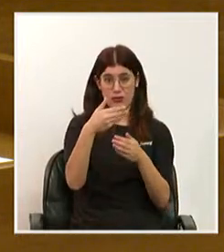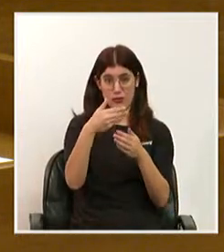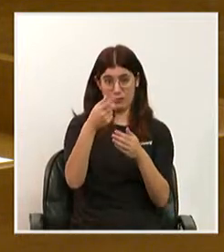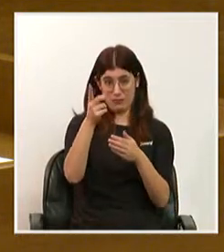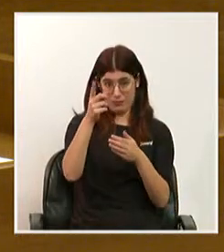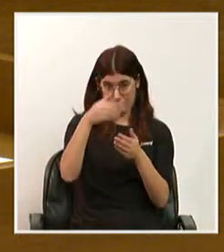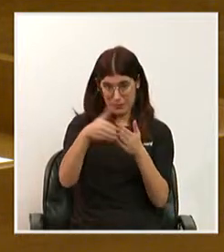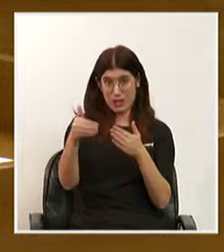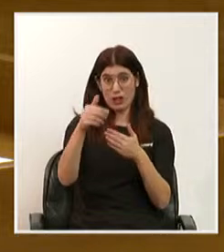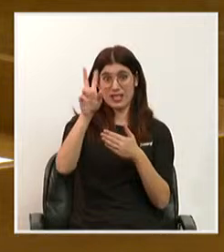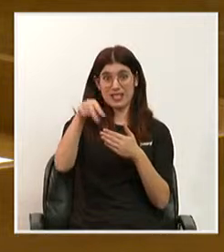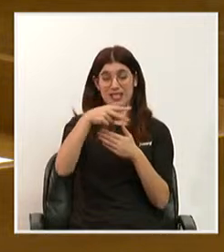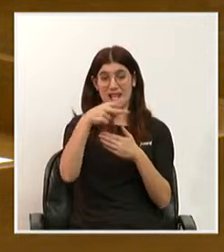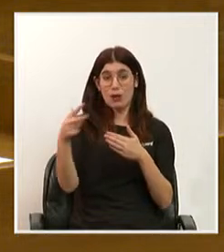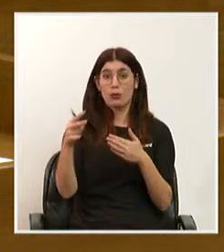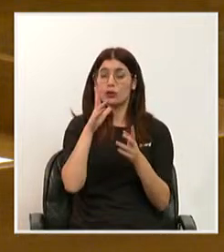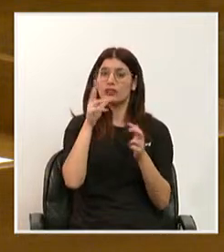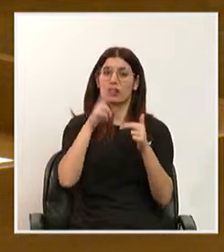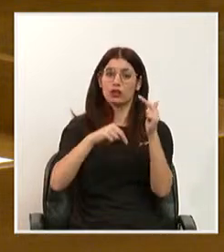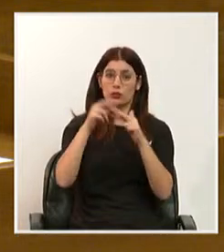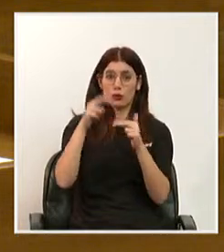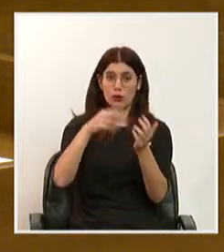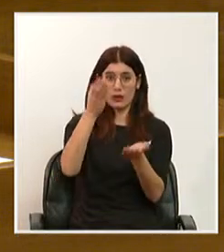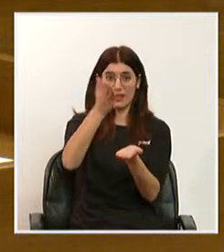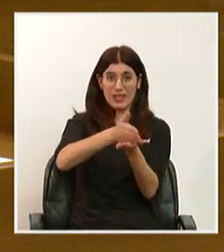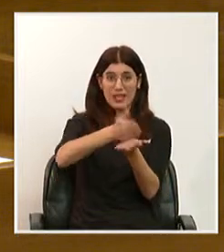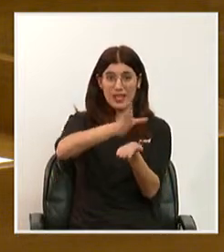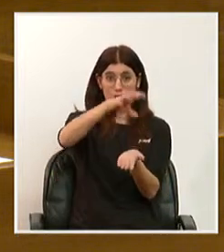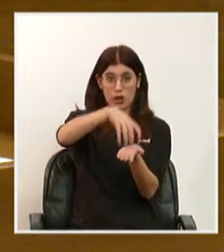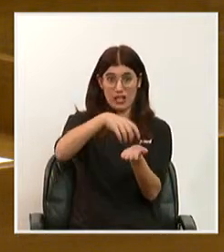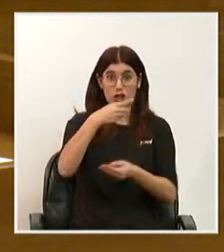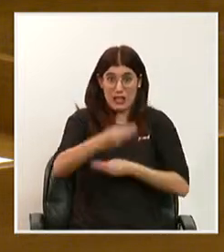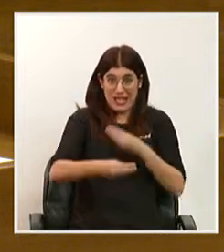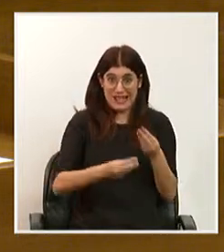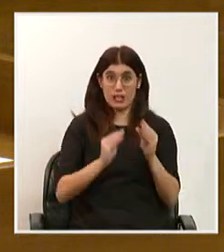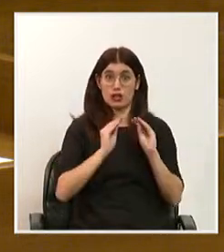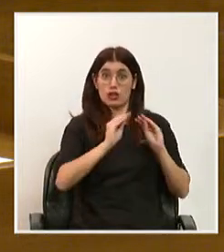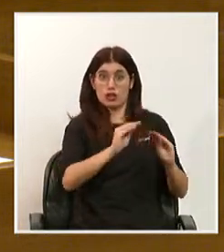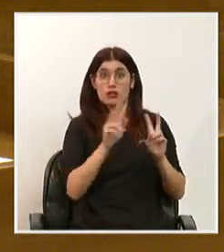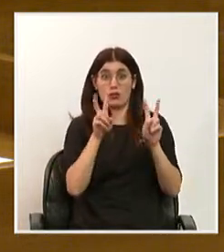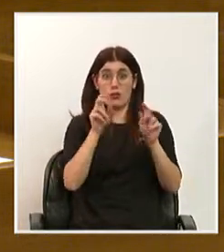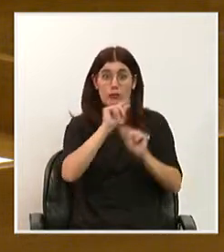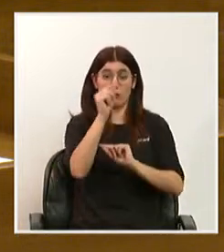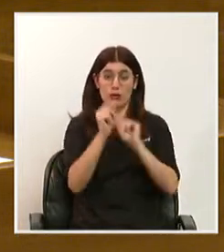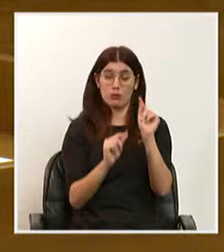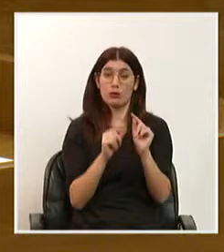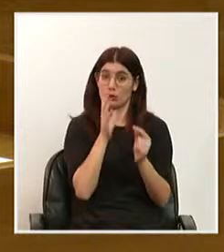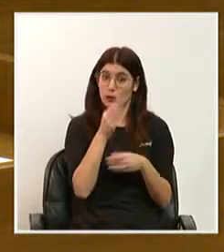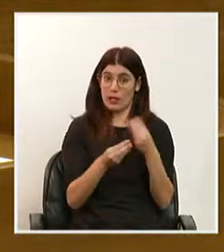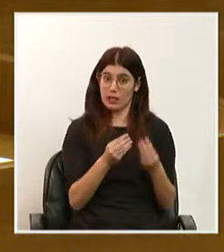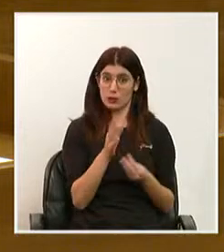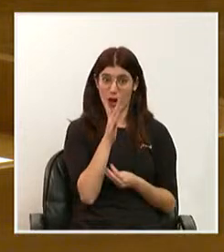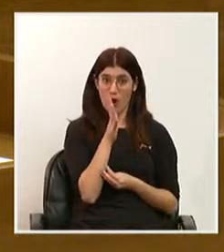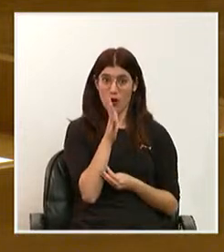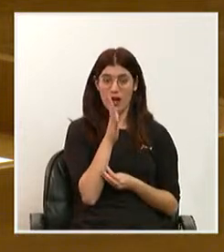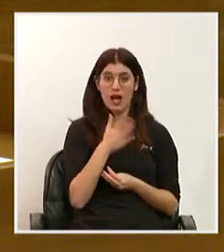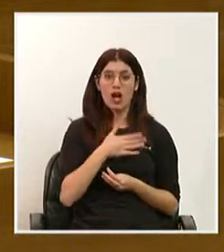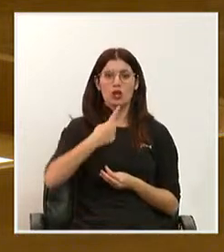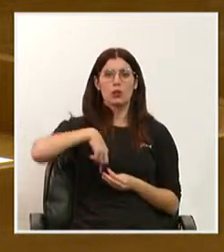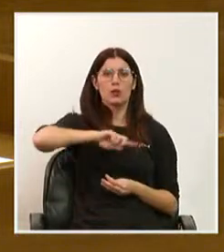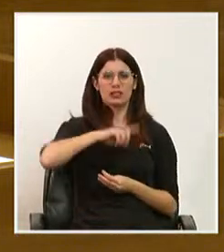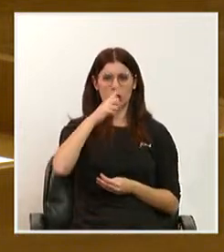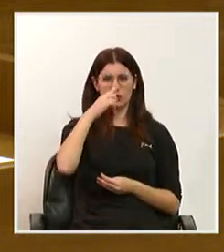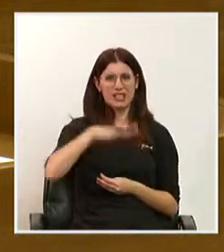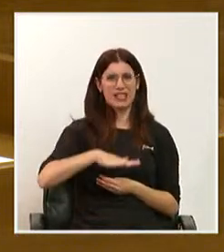yabil de uc que han apc en presos y